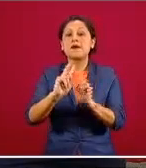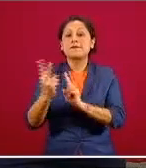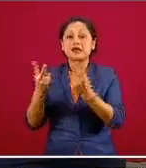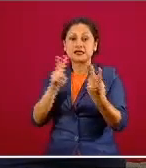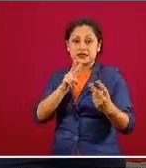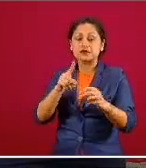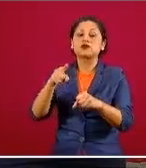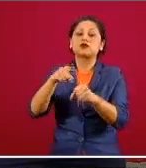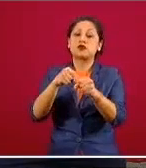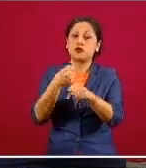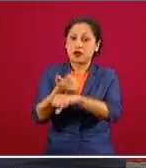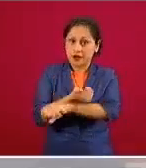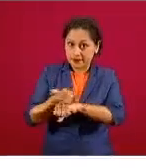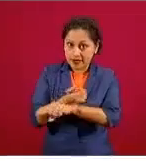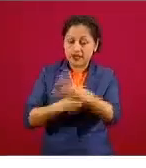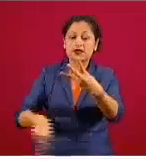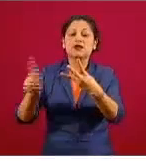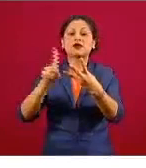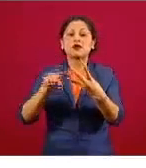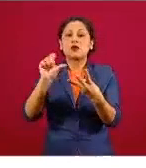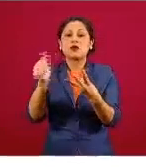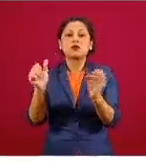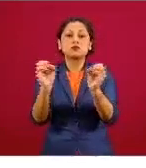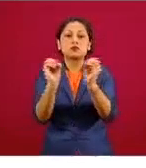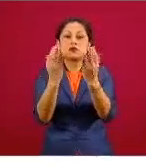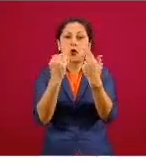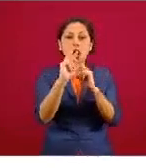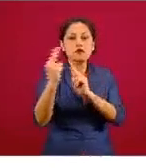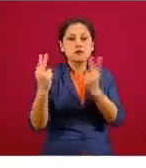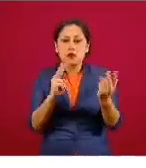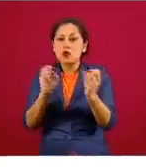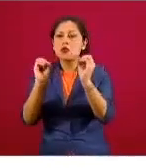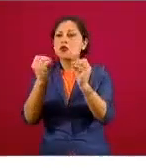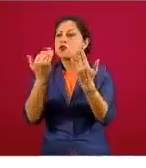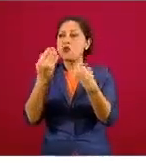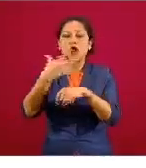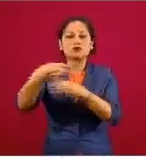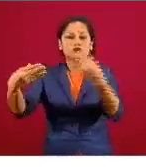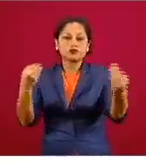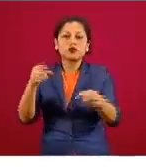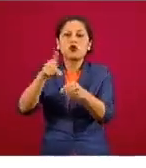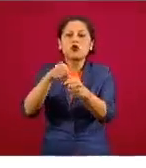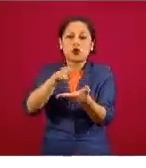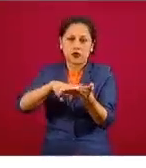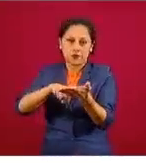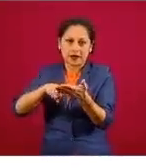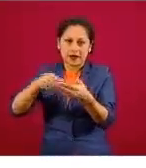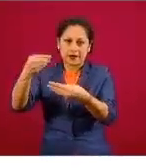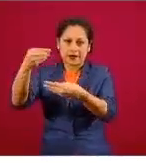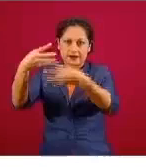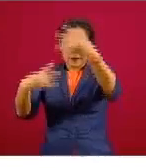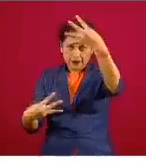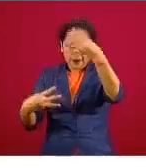y finalmente sin vecindad y sin contagios, que son los pintados en verde. Si nos vamos al final de la tabla, vemos